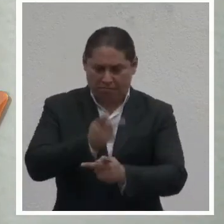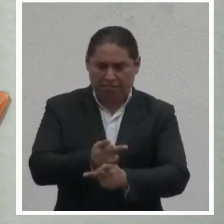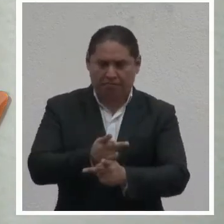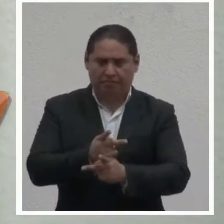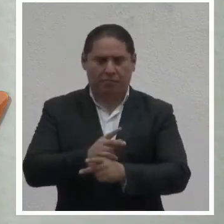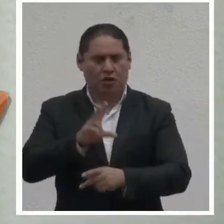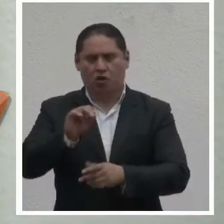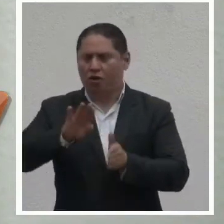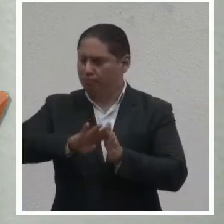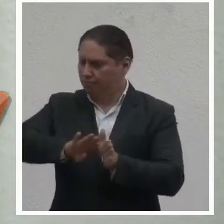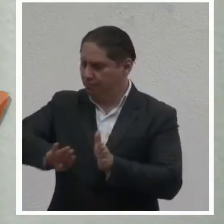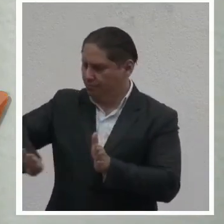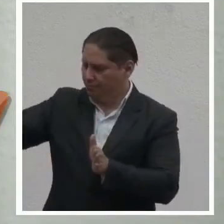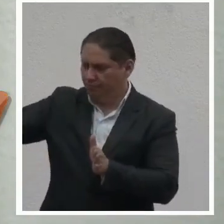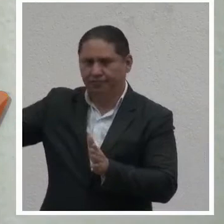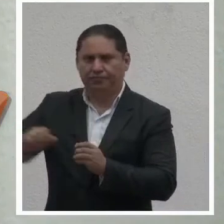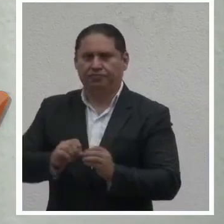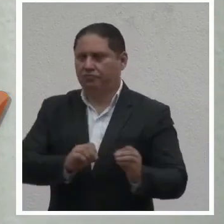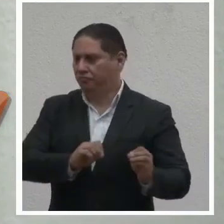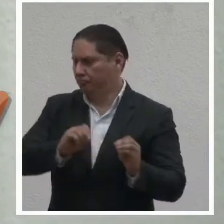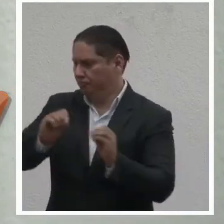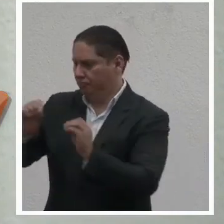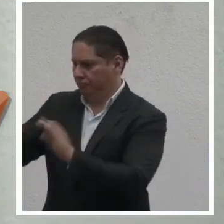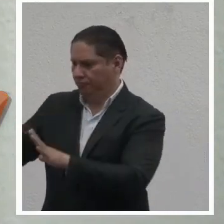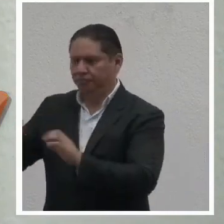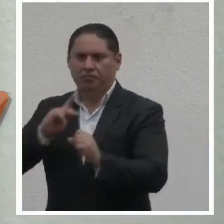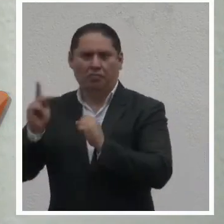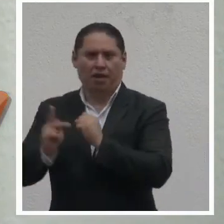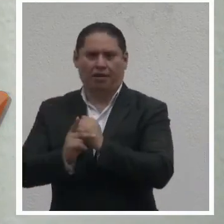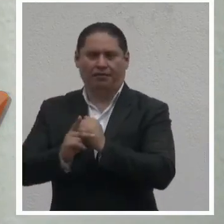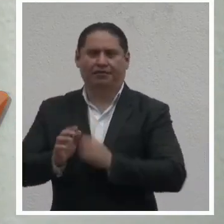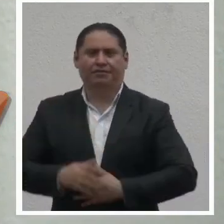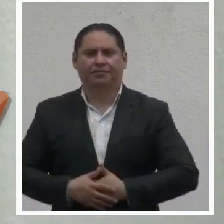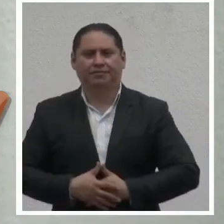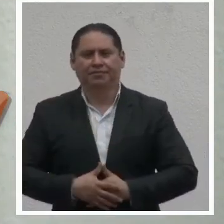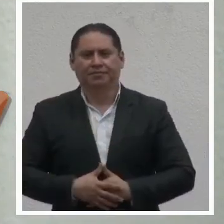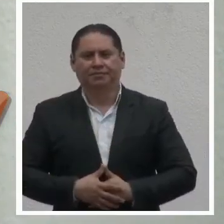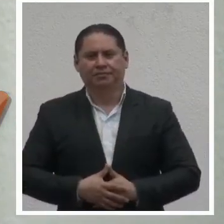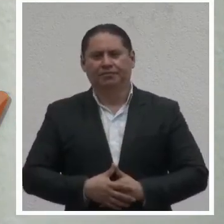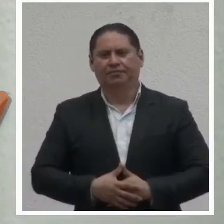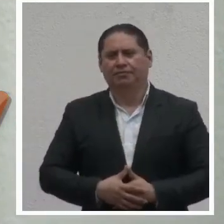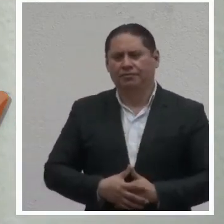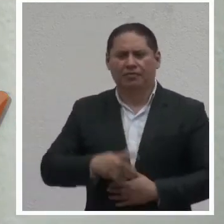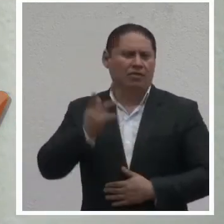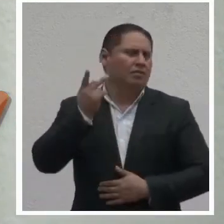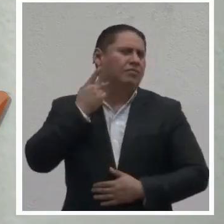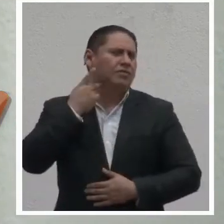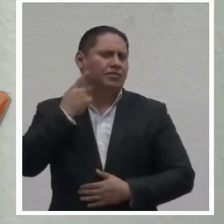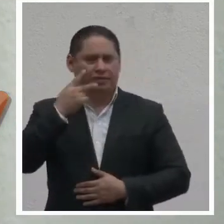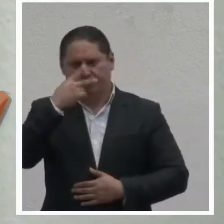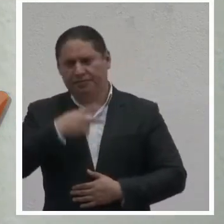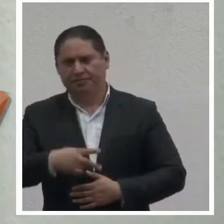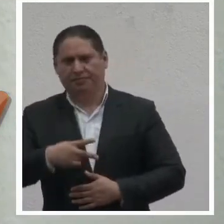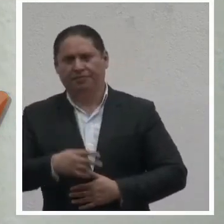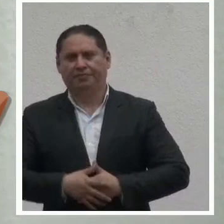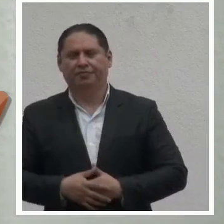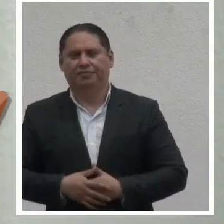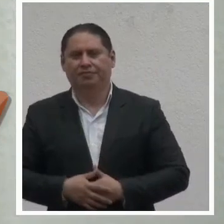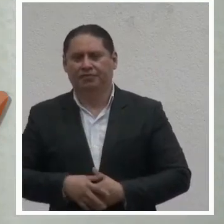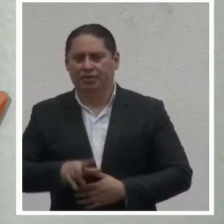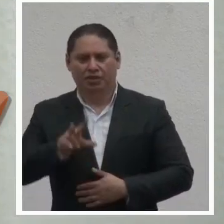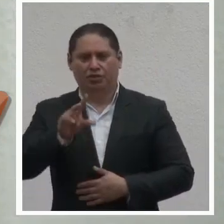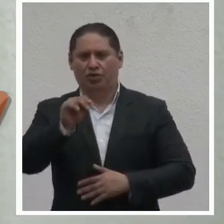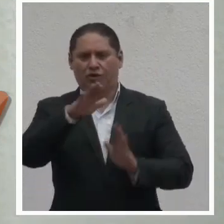son regresados a sus lugares de origen. La política mexicana no se